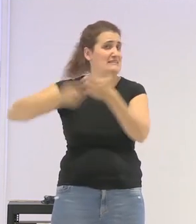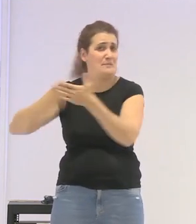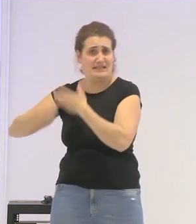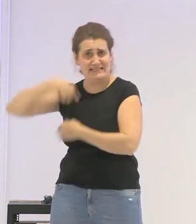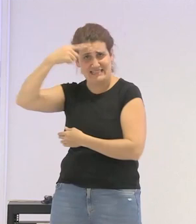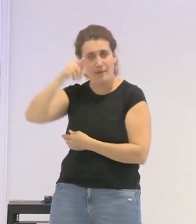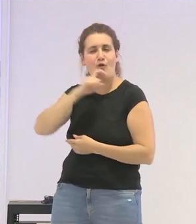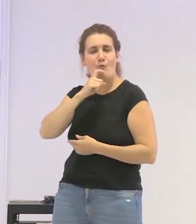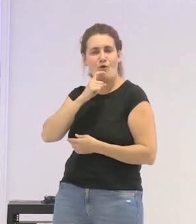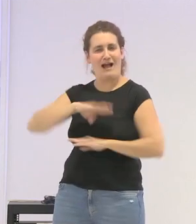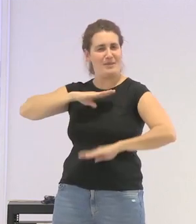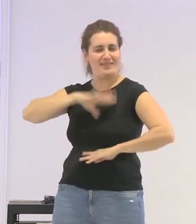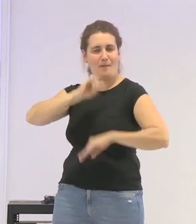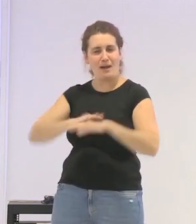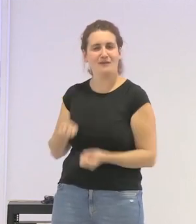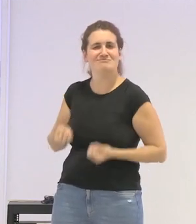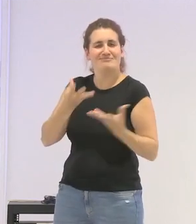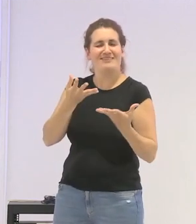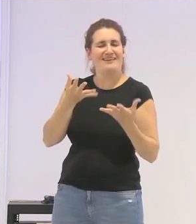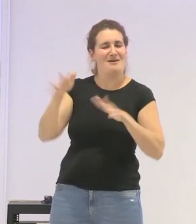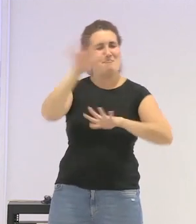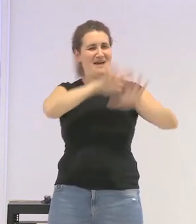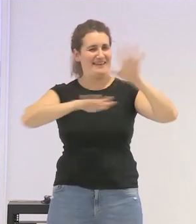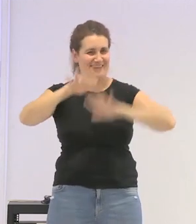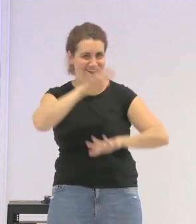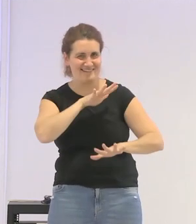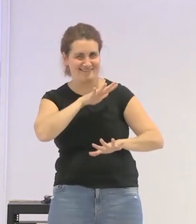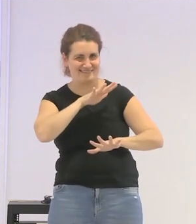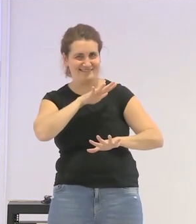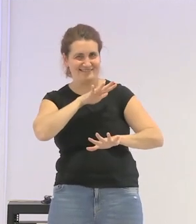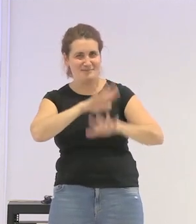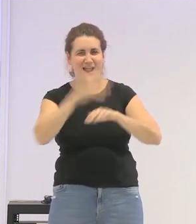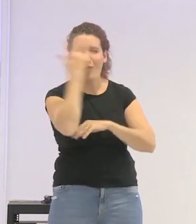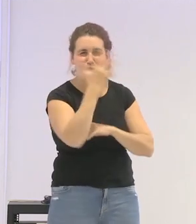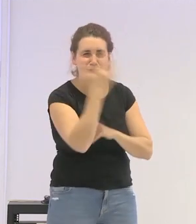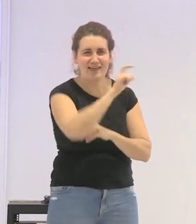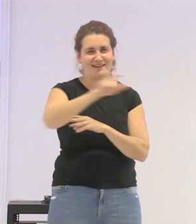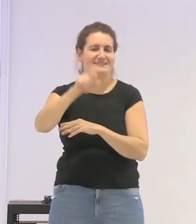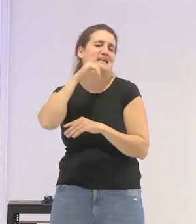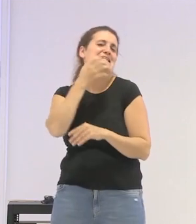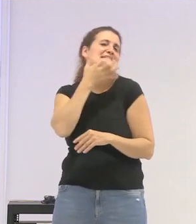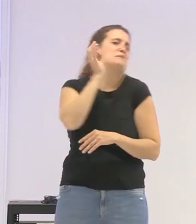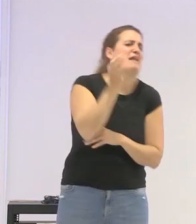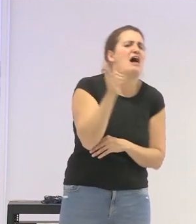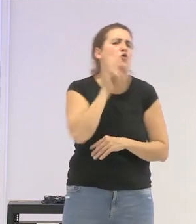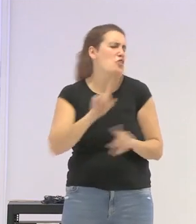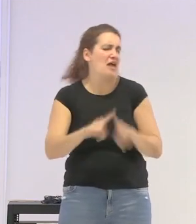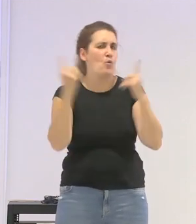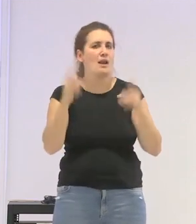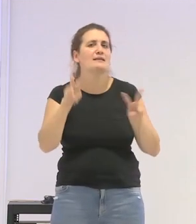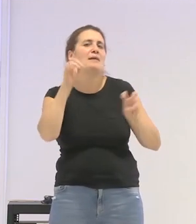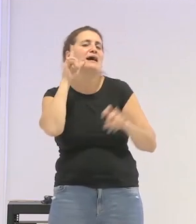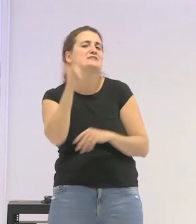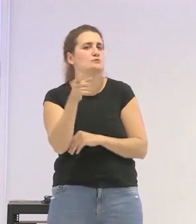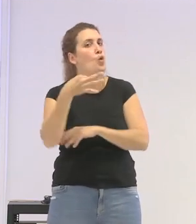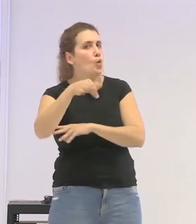pues esa capacidad que tienen para torcer el discurso, para que no les importe tampoco si es verdad o no, sino como que la verdad es una cosa muy